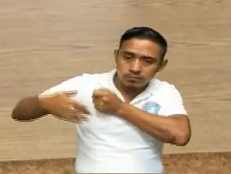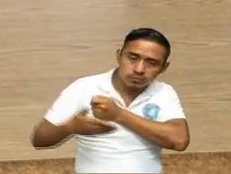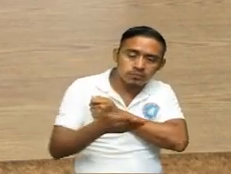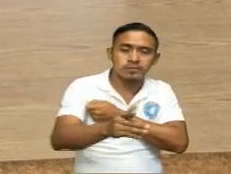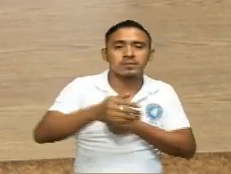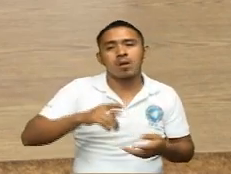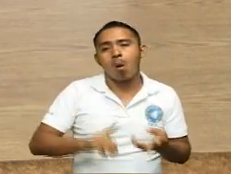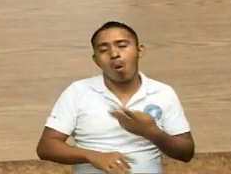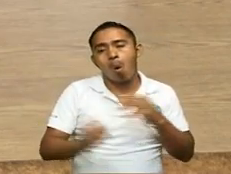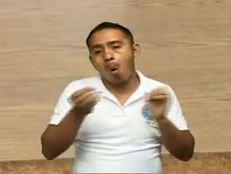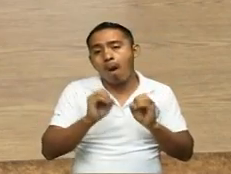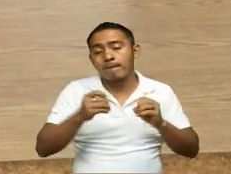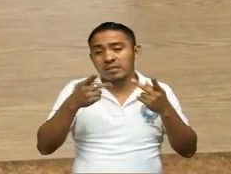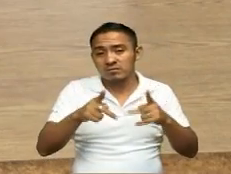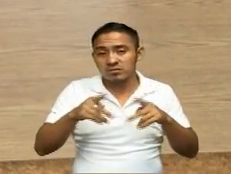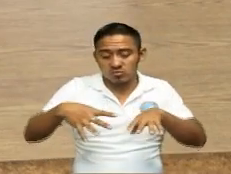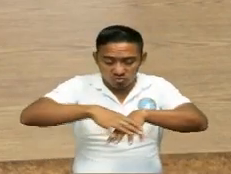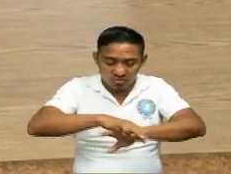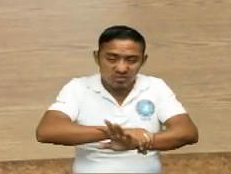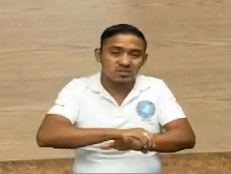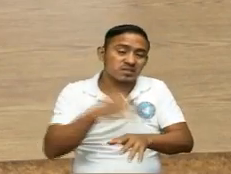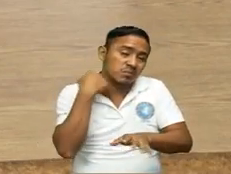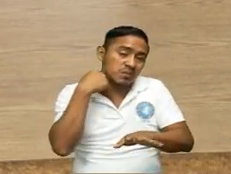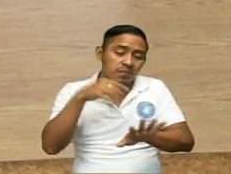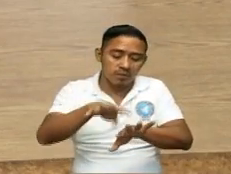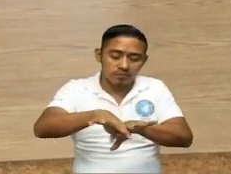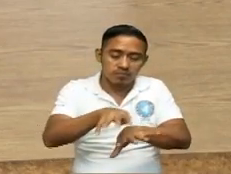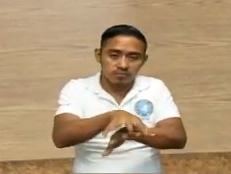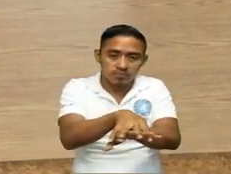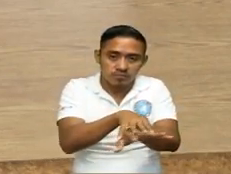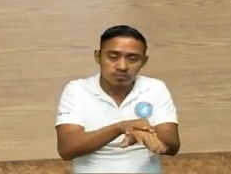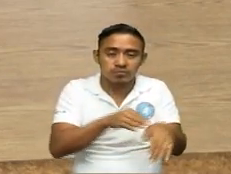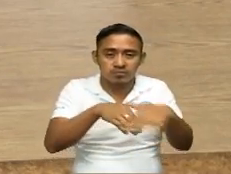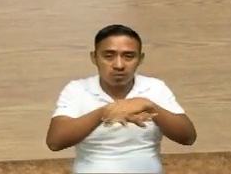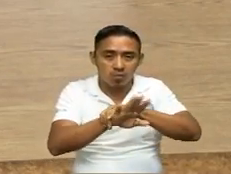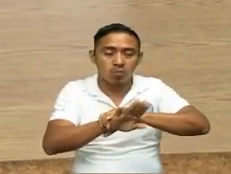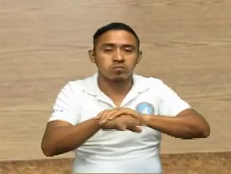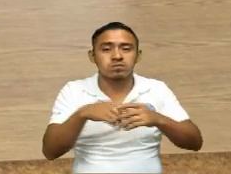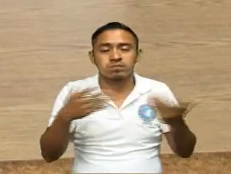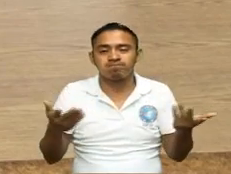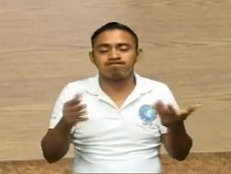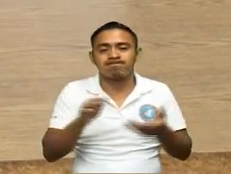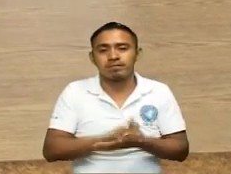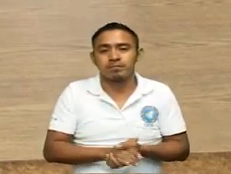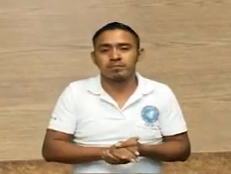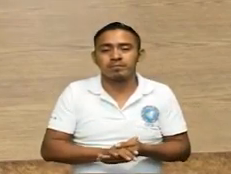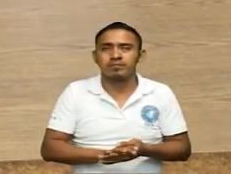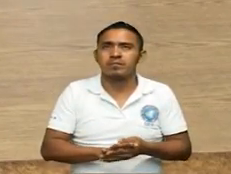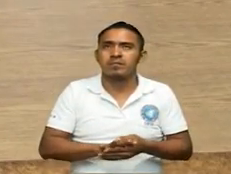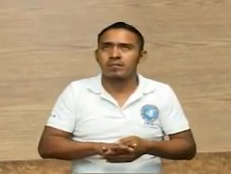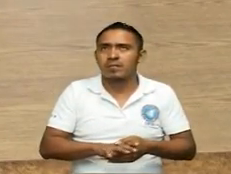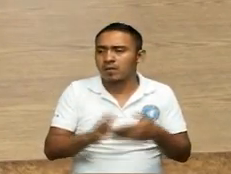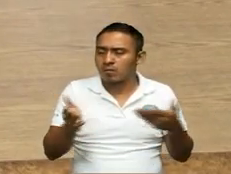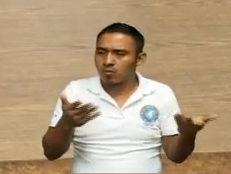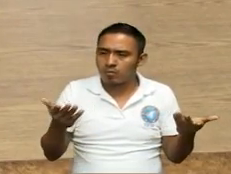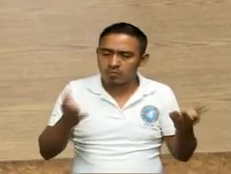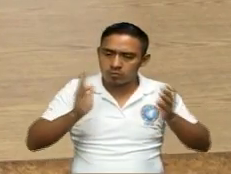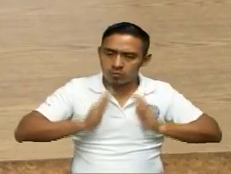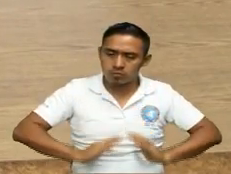por ejemplo. Los que usan guantes de látex, todos ellos son tendientes a hacer infecciones por esto, ¿ya? Ahora, ¿en qué partes del